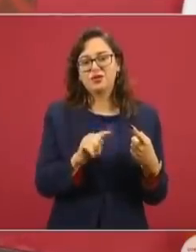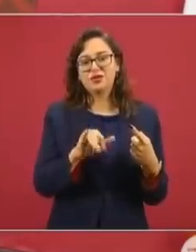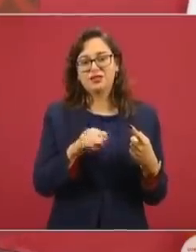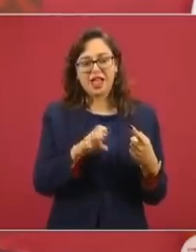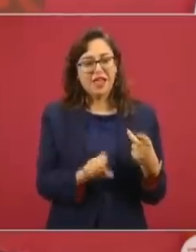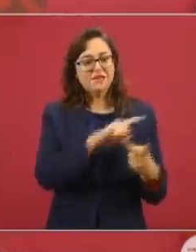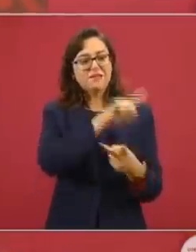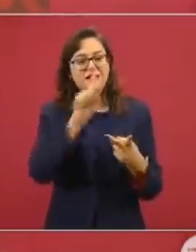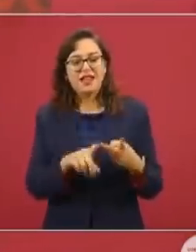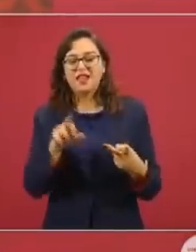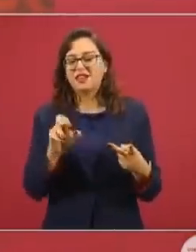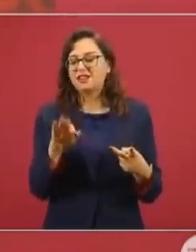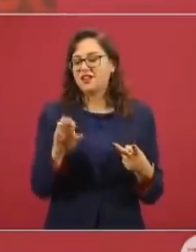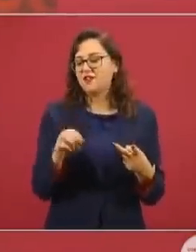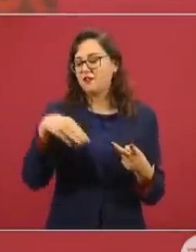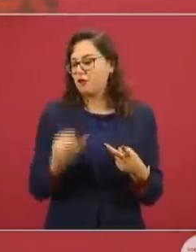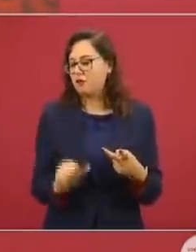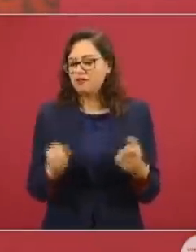diferencia.